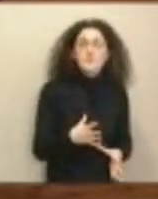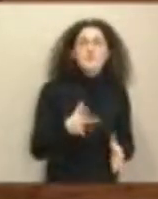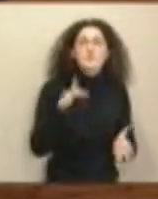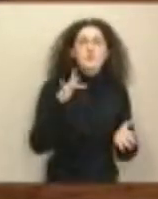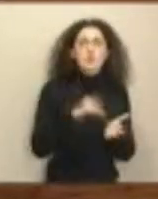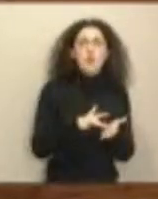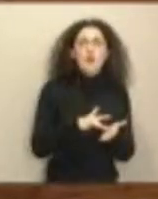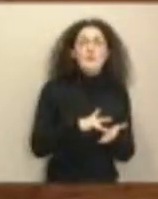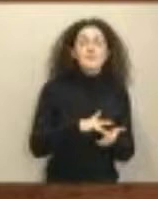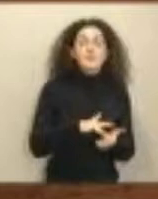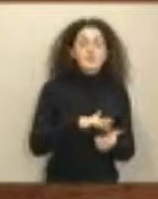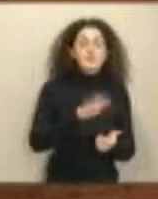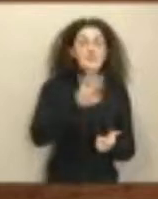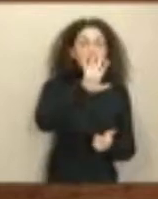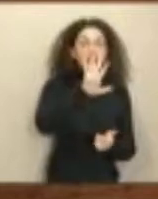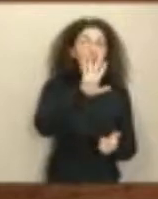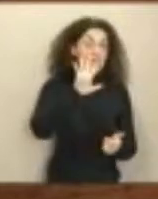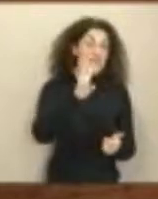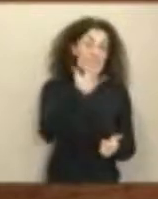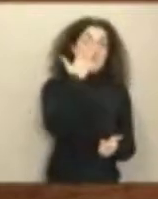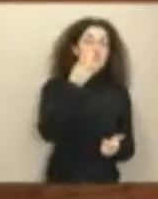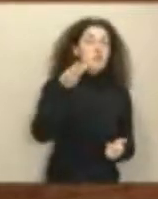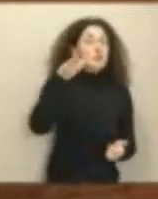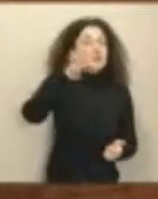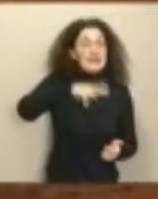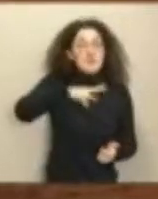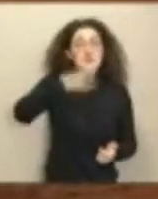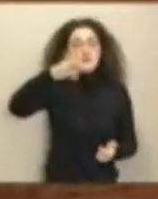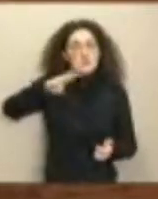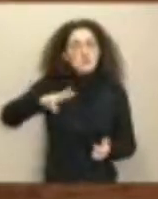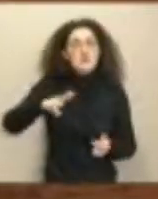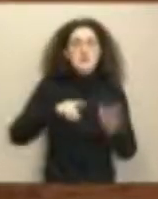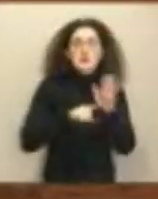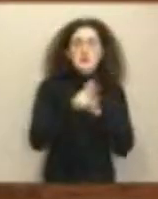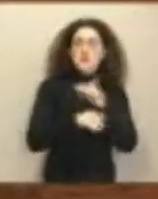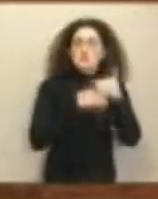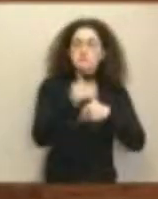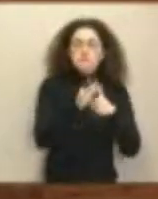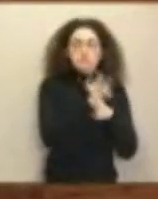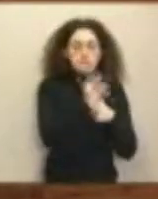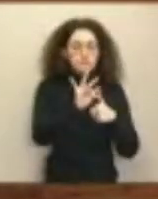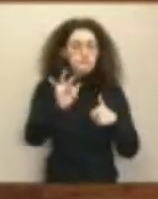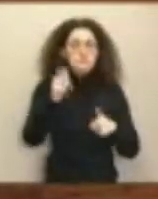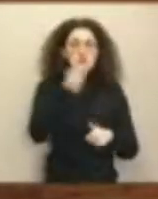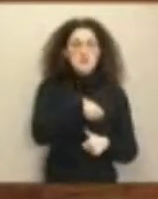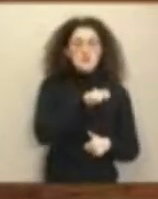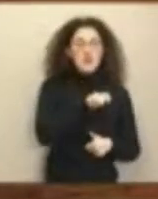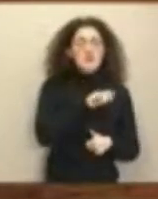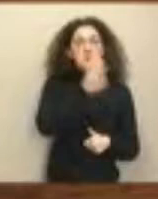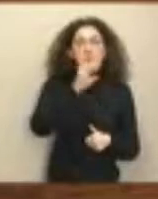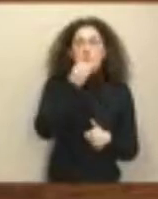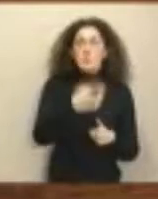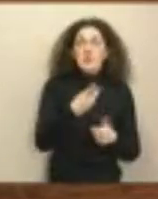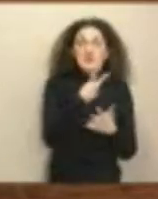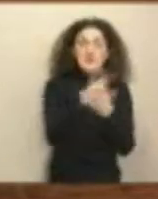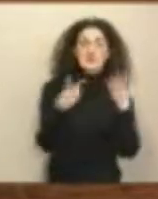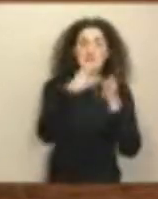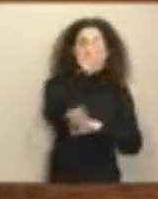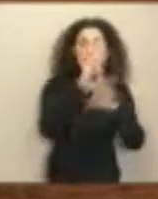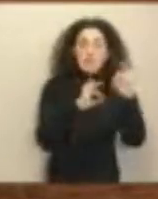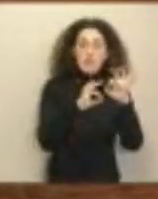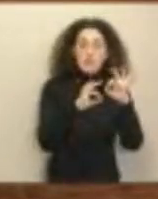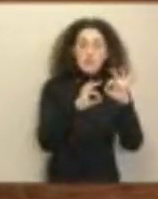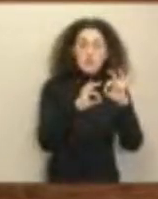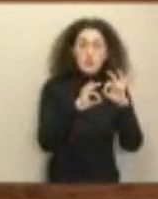5 trimestres de crecimiento consecutivo en nuestro país. Y me parece muy bien que se haya incrementado el 17%,